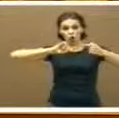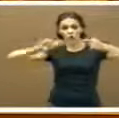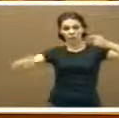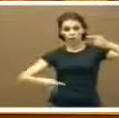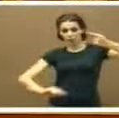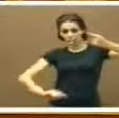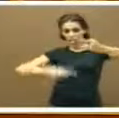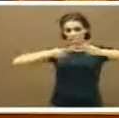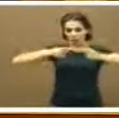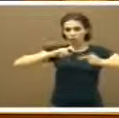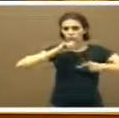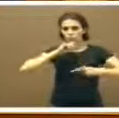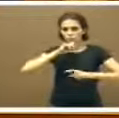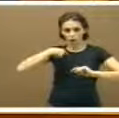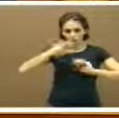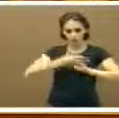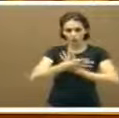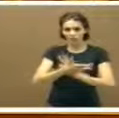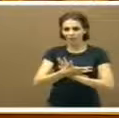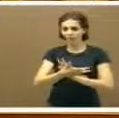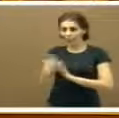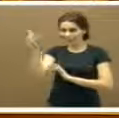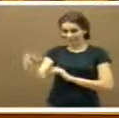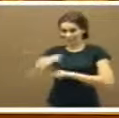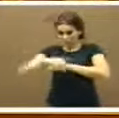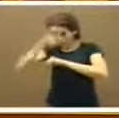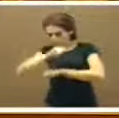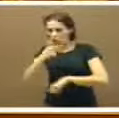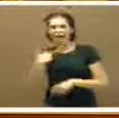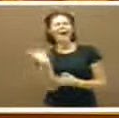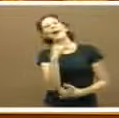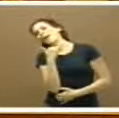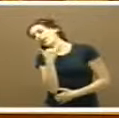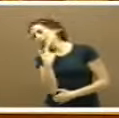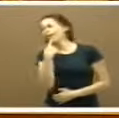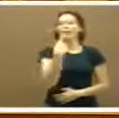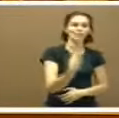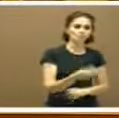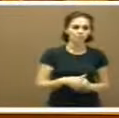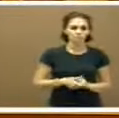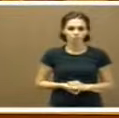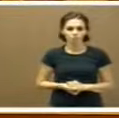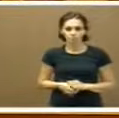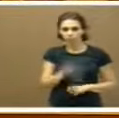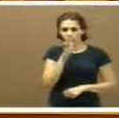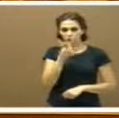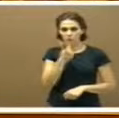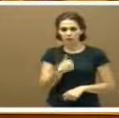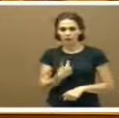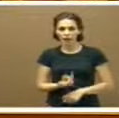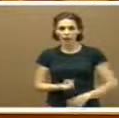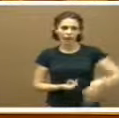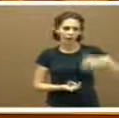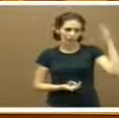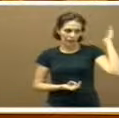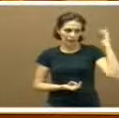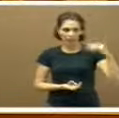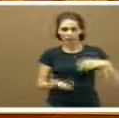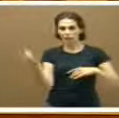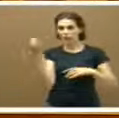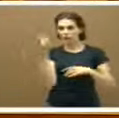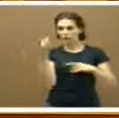del déficit. Y se me echó a reír. Se me echó a reír porque dice, como hemos rebajado la